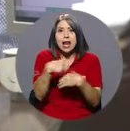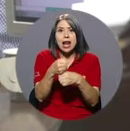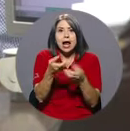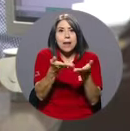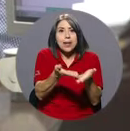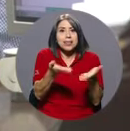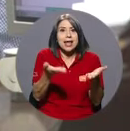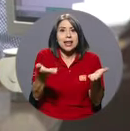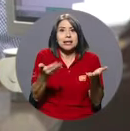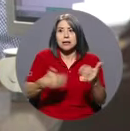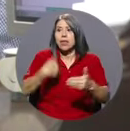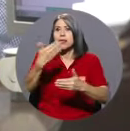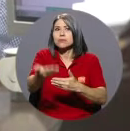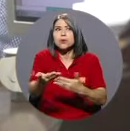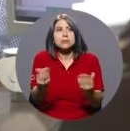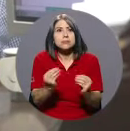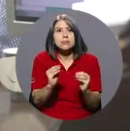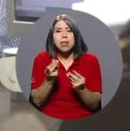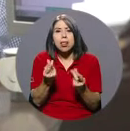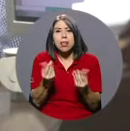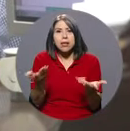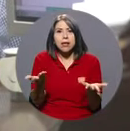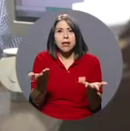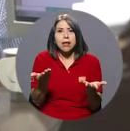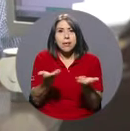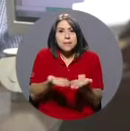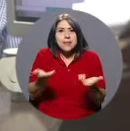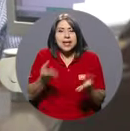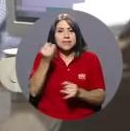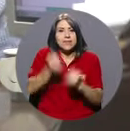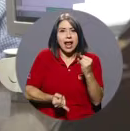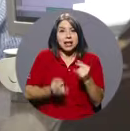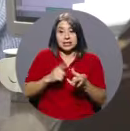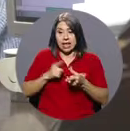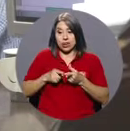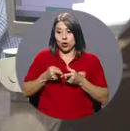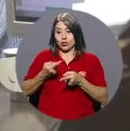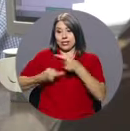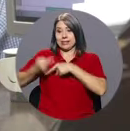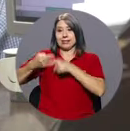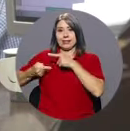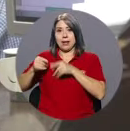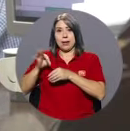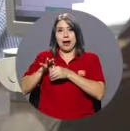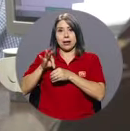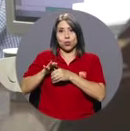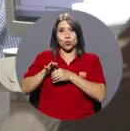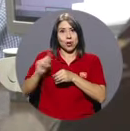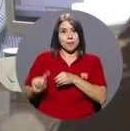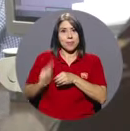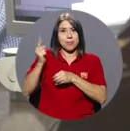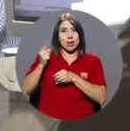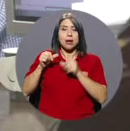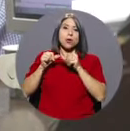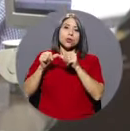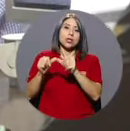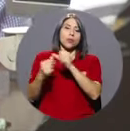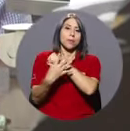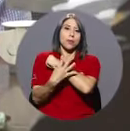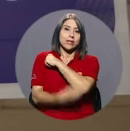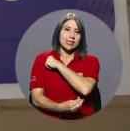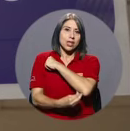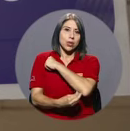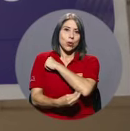que no se conviertan en bienes finales, porque entonces el sector primario, que es la agricultura, sigue siendo un sector productivo